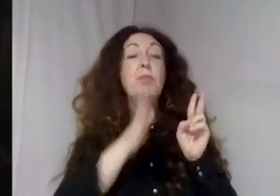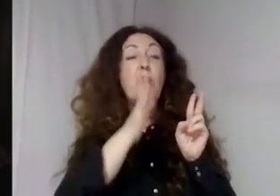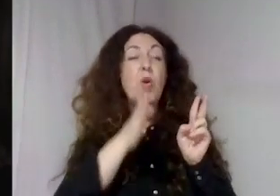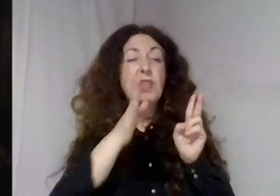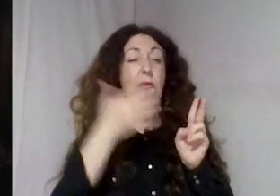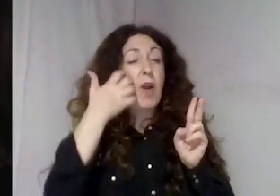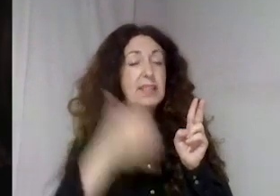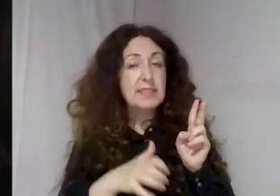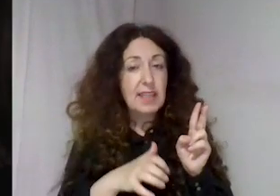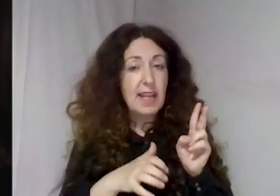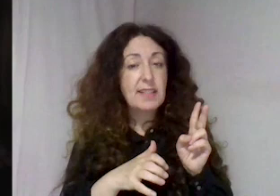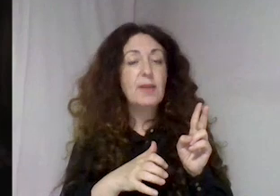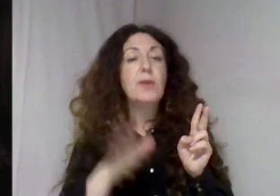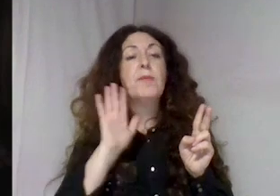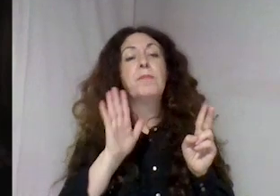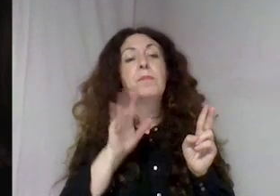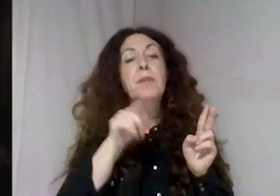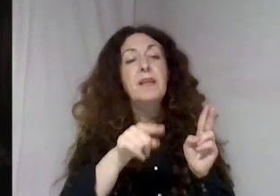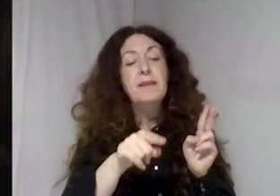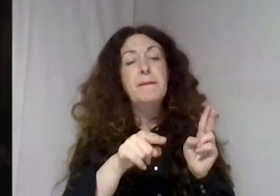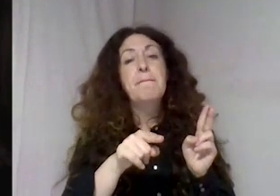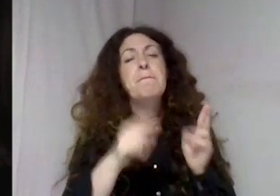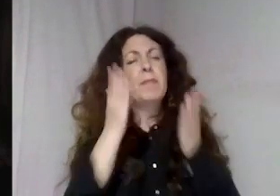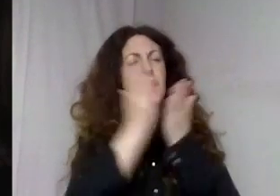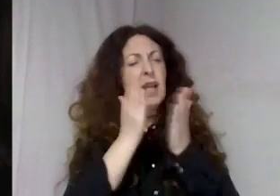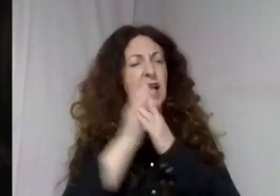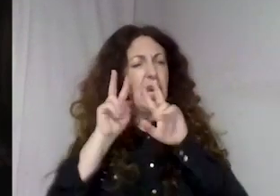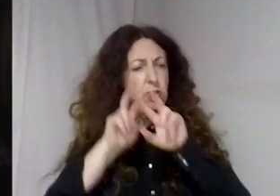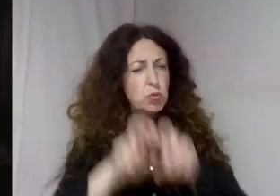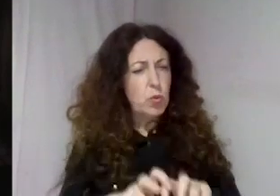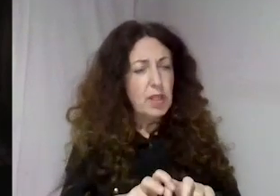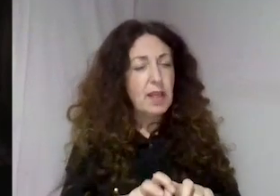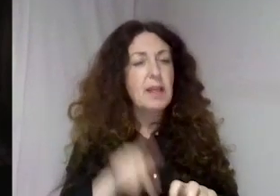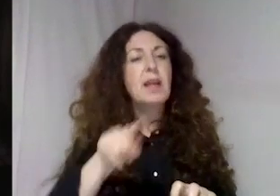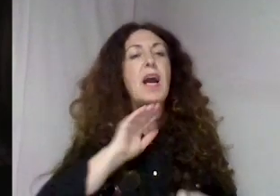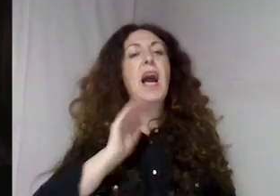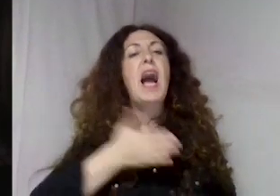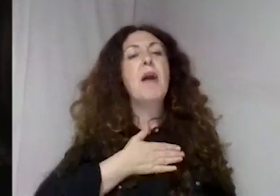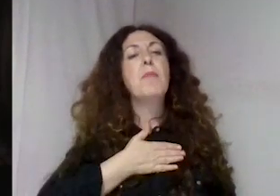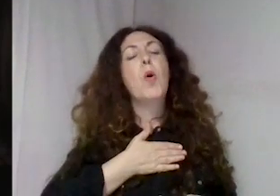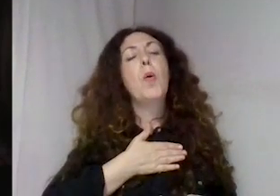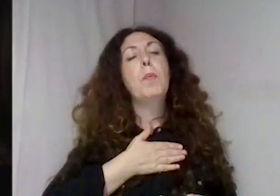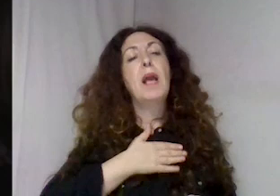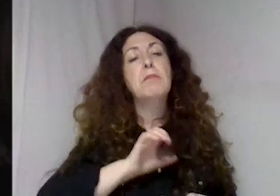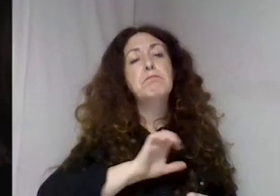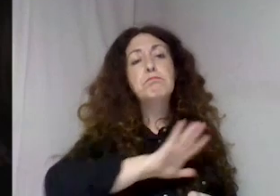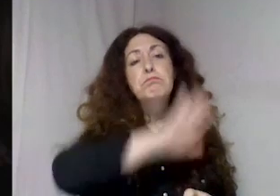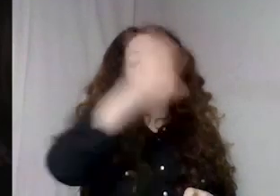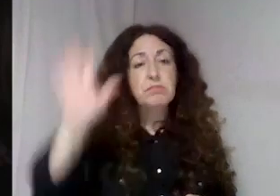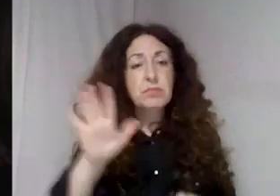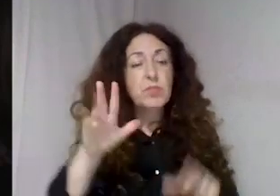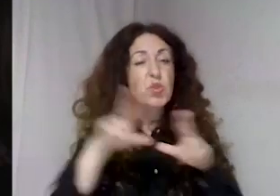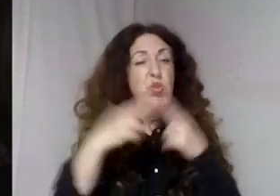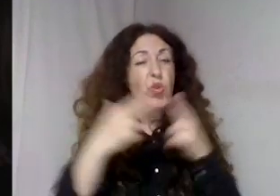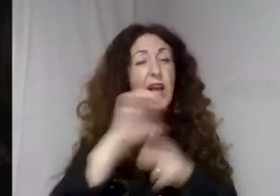de una valoración a fondo de ese principio antiplatónico, de liberarse del principio antiplatónico que por